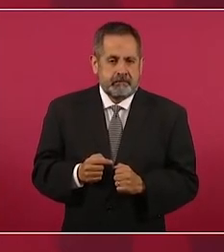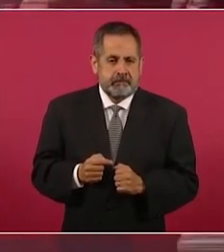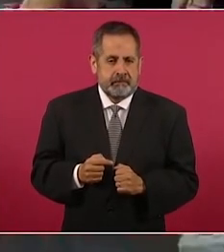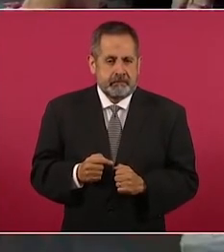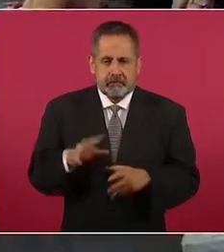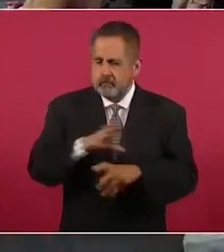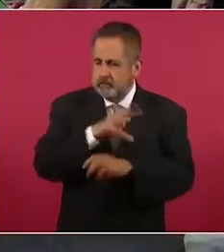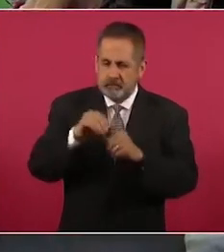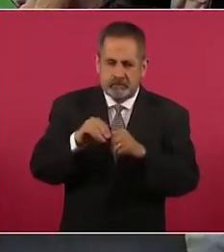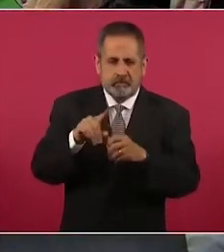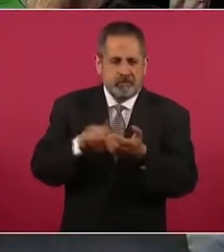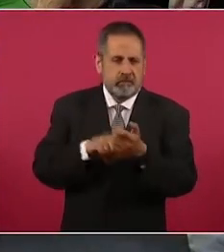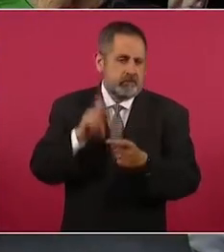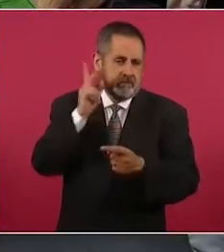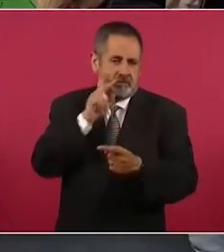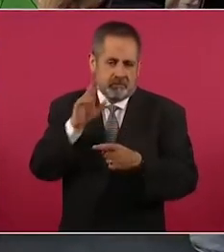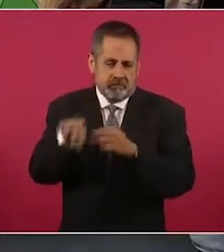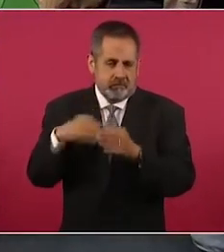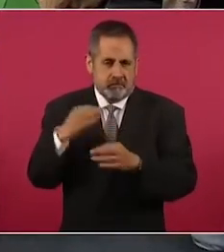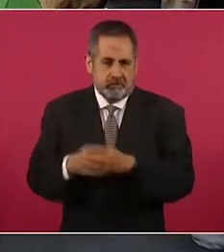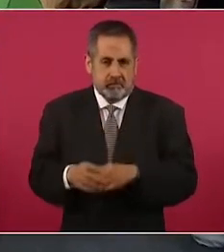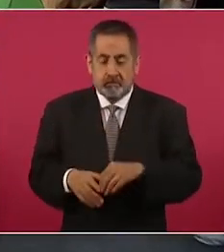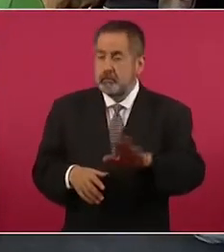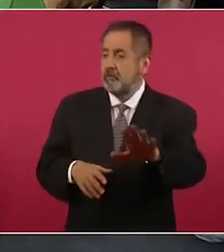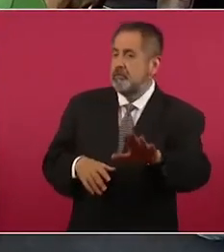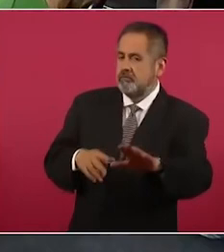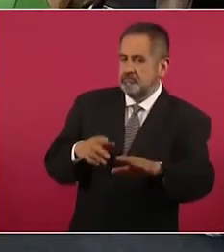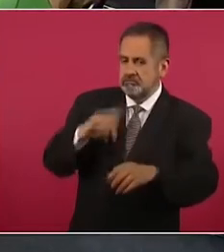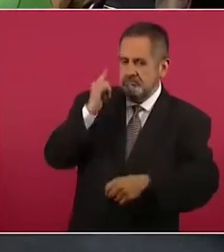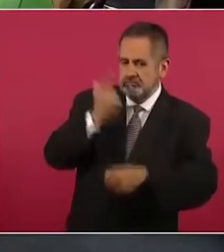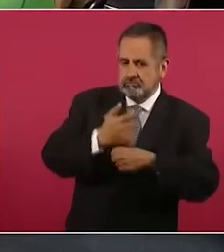elementos, todas las pruebas. ¿Se está cerca de la verdad? Sí.